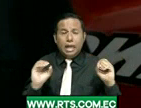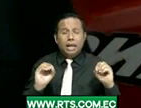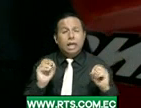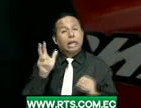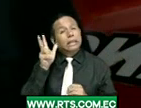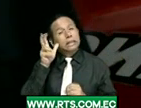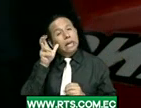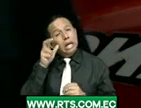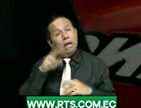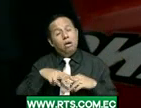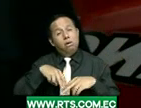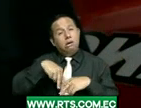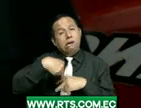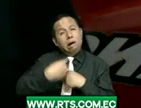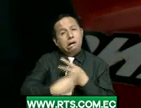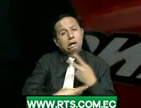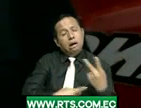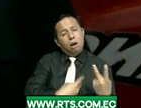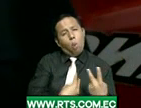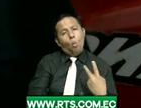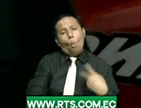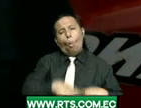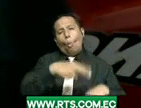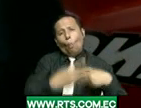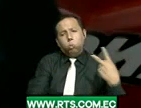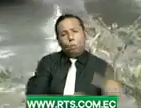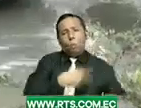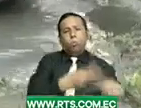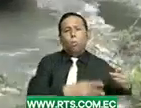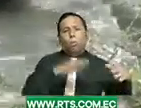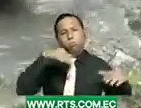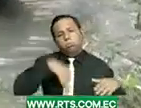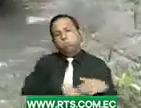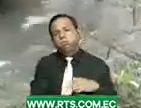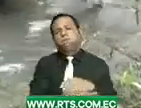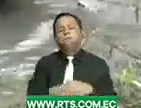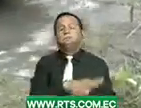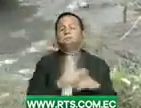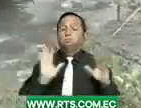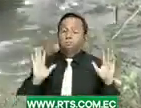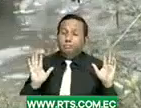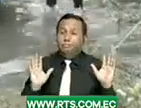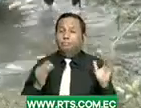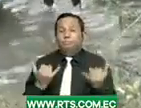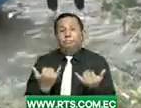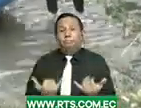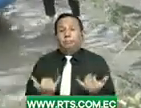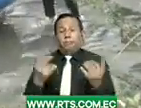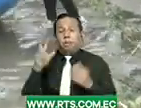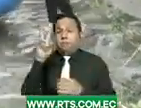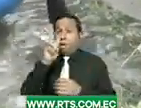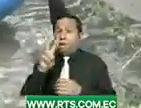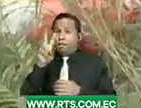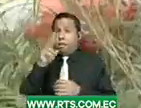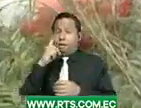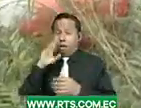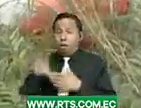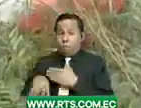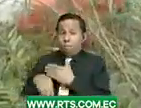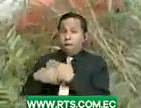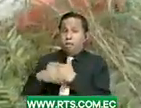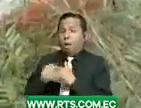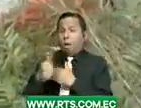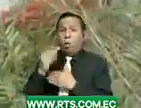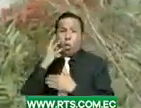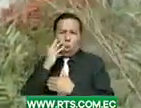arrastrados hacia las aguas del río Pastaza. En el operativo realizarse este viernes, se integrarán también expertos en búsqueda y